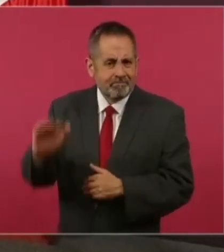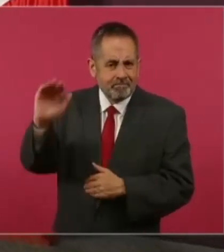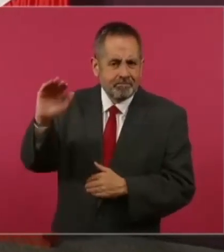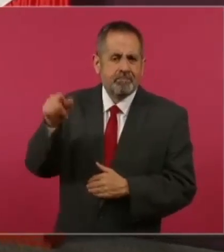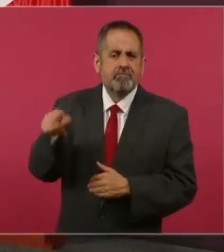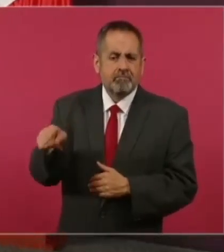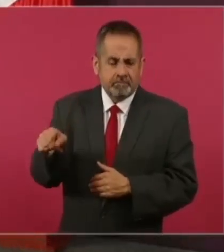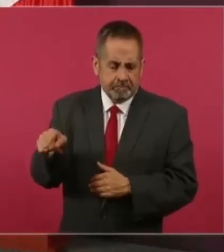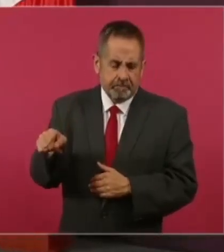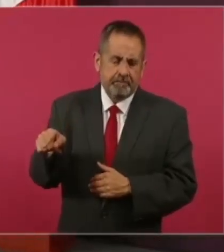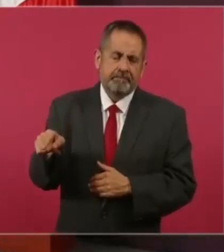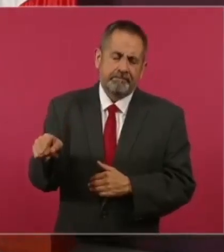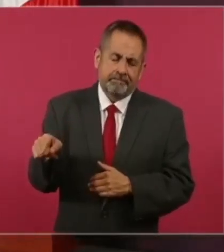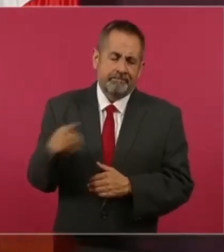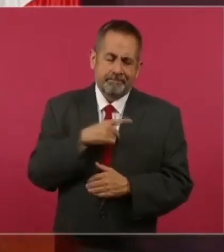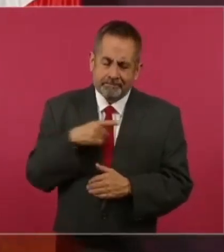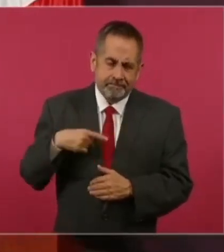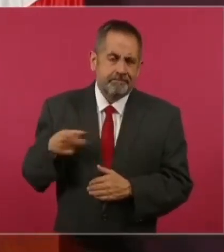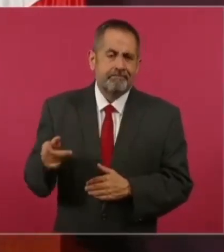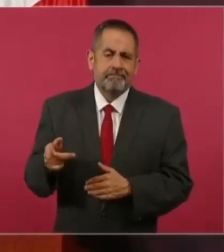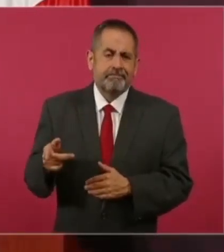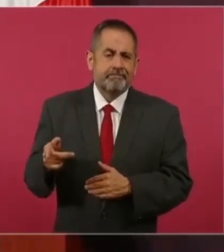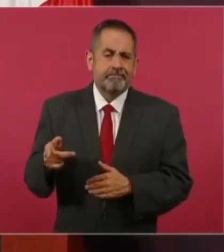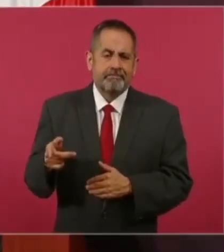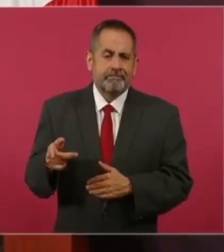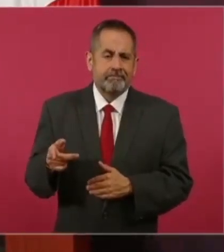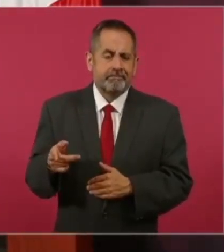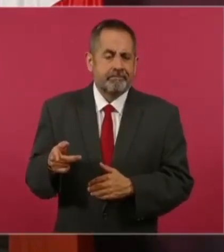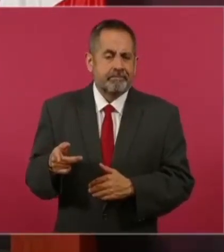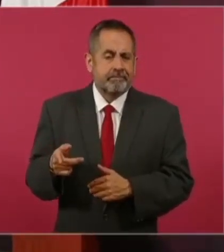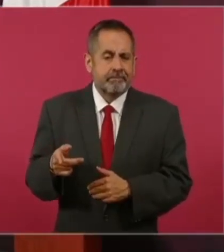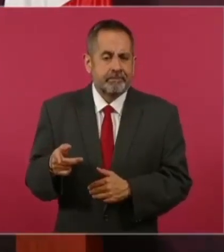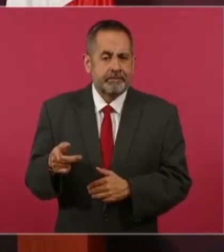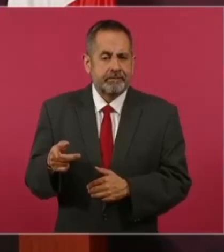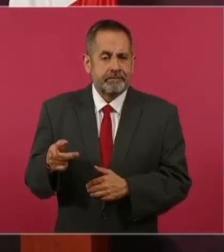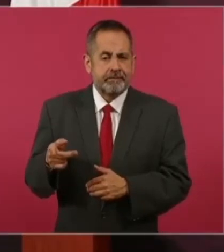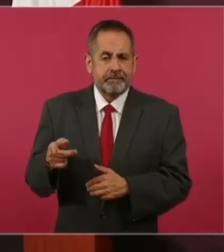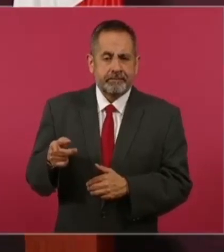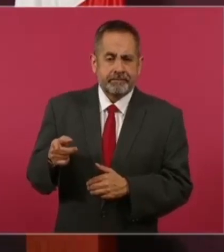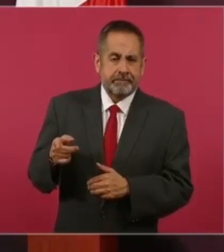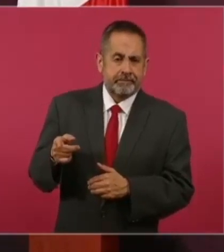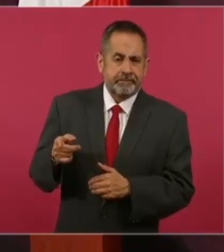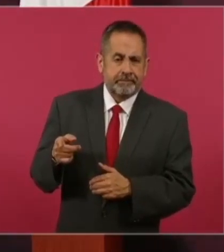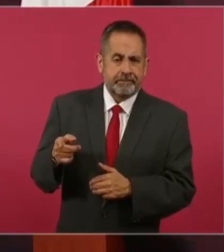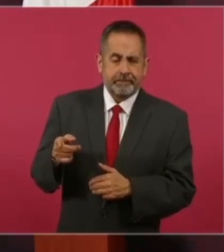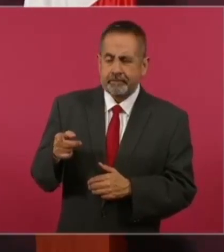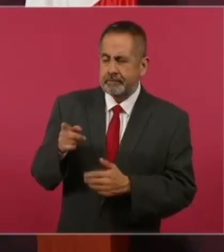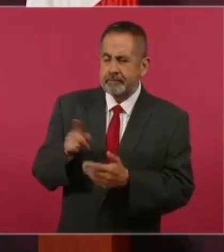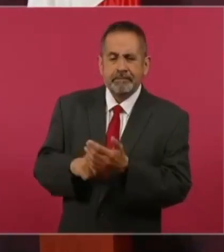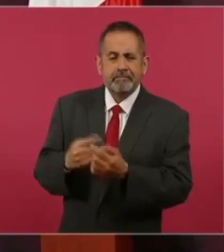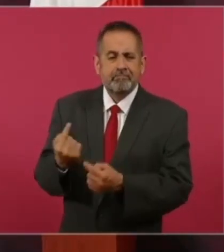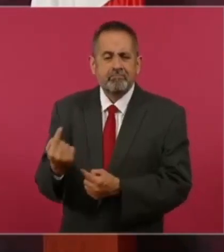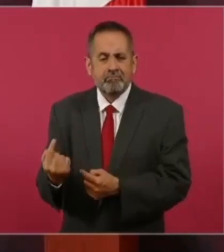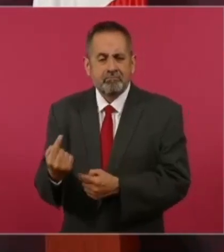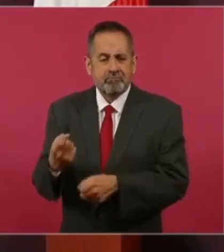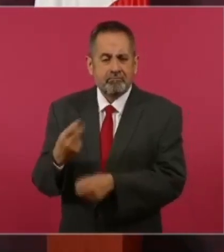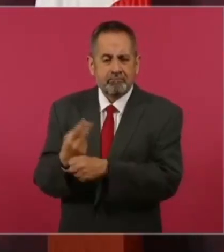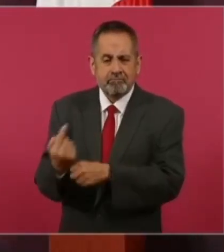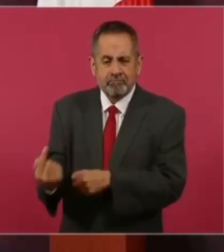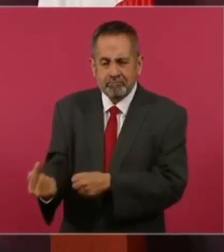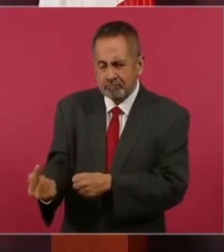que se da desde la edad temprana de la vida.